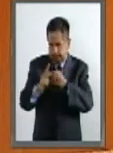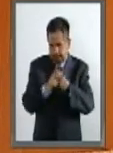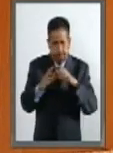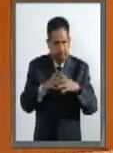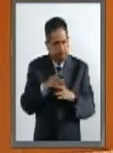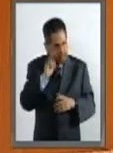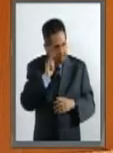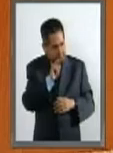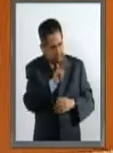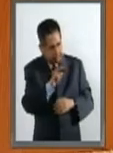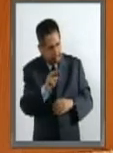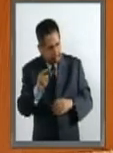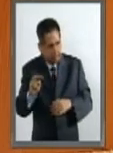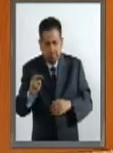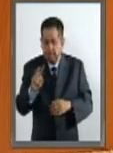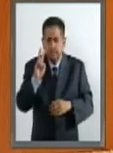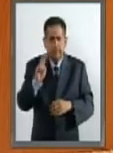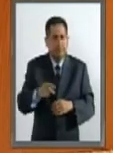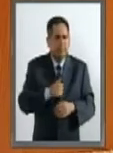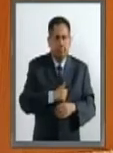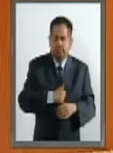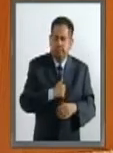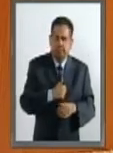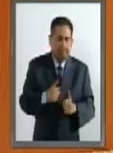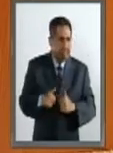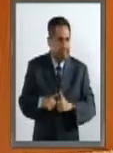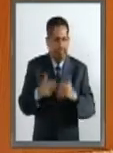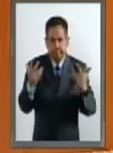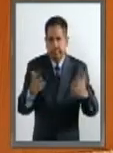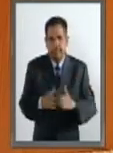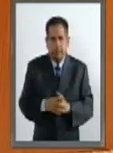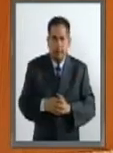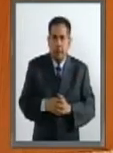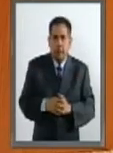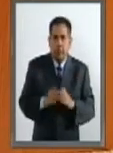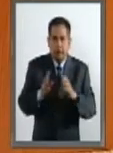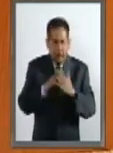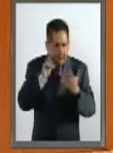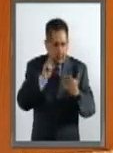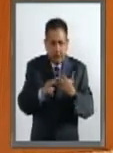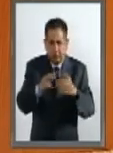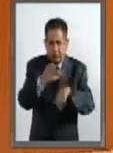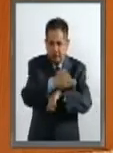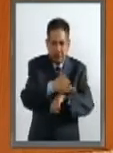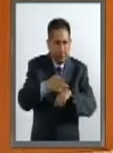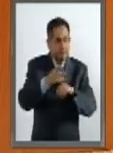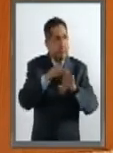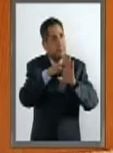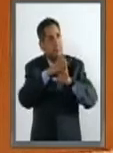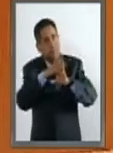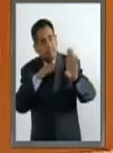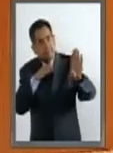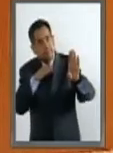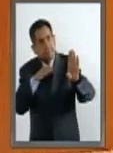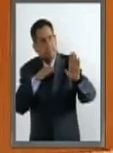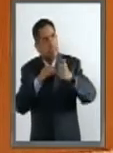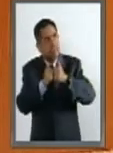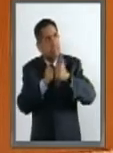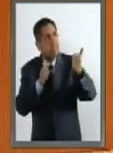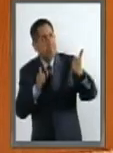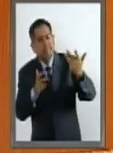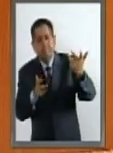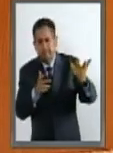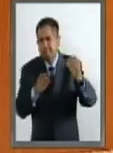lo desgarrador que se puede ver al romper familias de migrantes en esta nueva